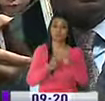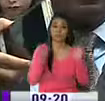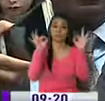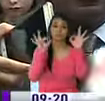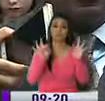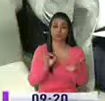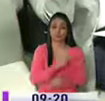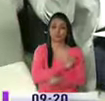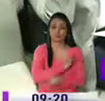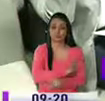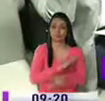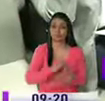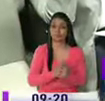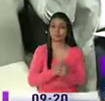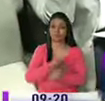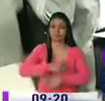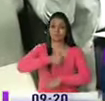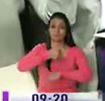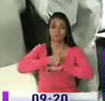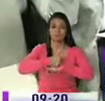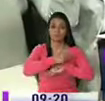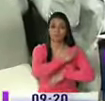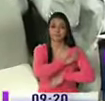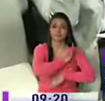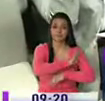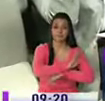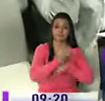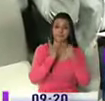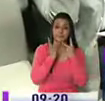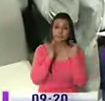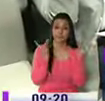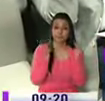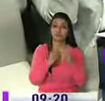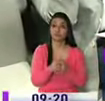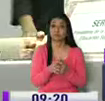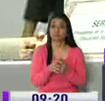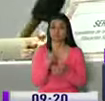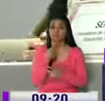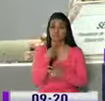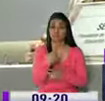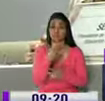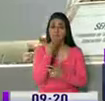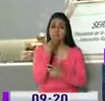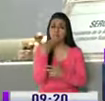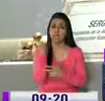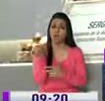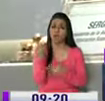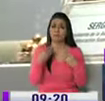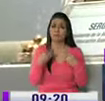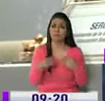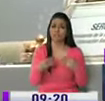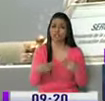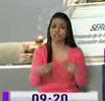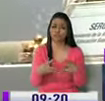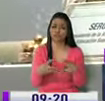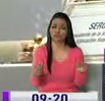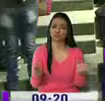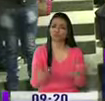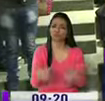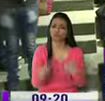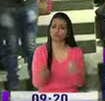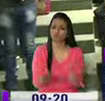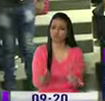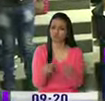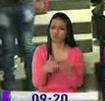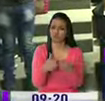en las universidades. Las autoridades de las universidades públicas mencionaron que la mejor manera de encontrar una solución a